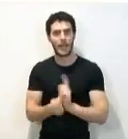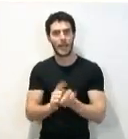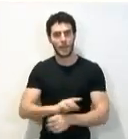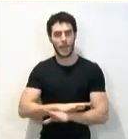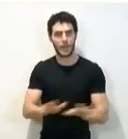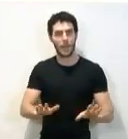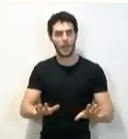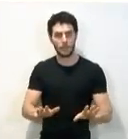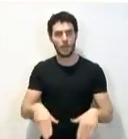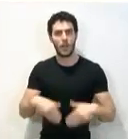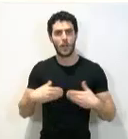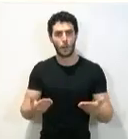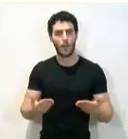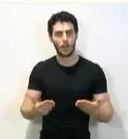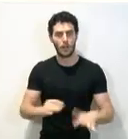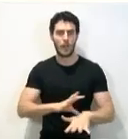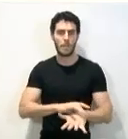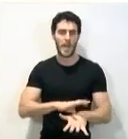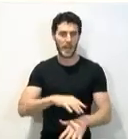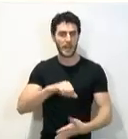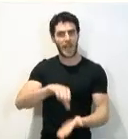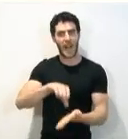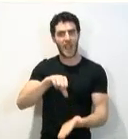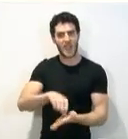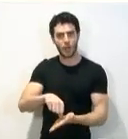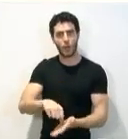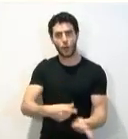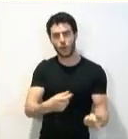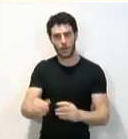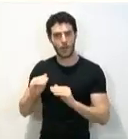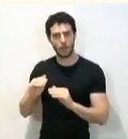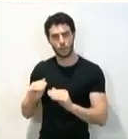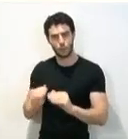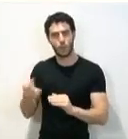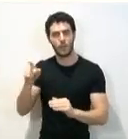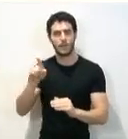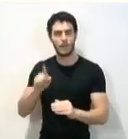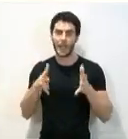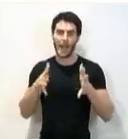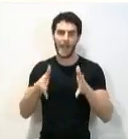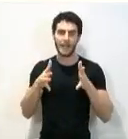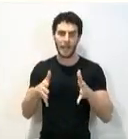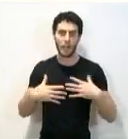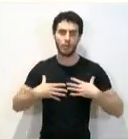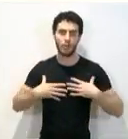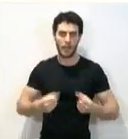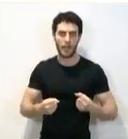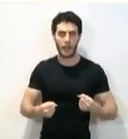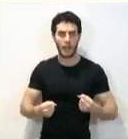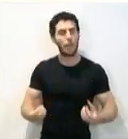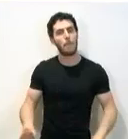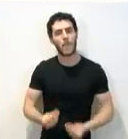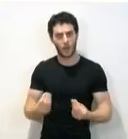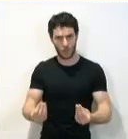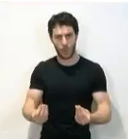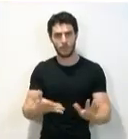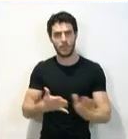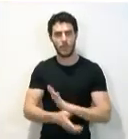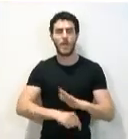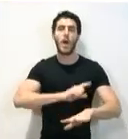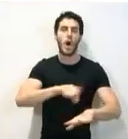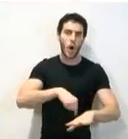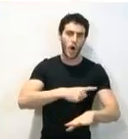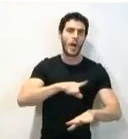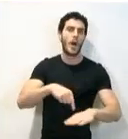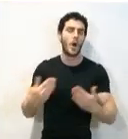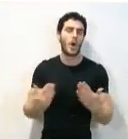decía, poner al paciente en el centro, sus necesidades, y dar una atención sanitaria que no pase por pasar horas y